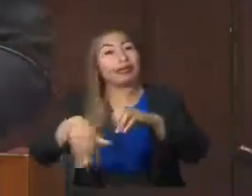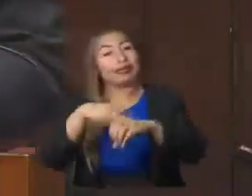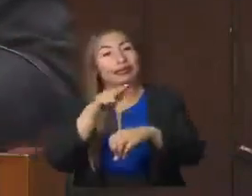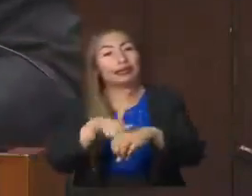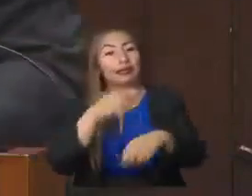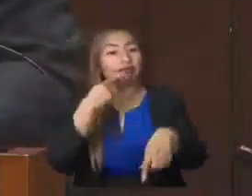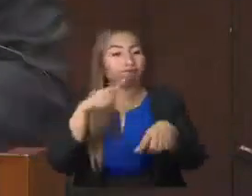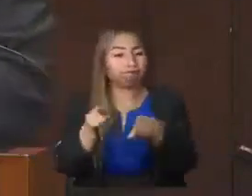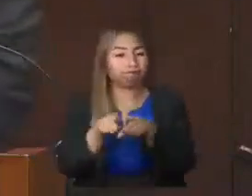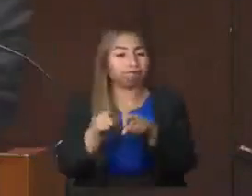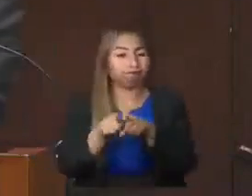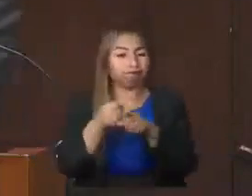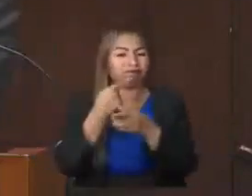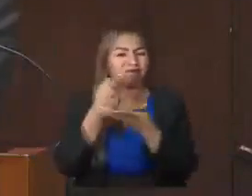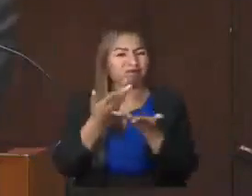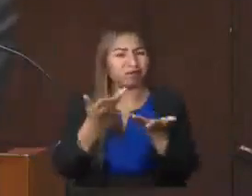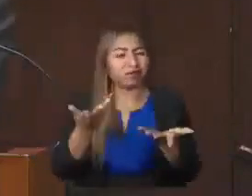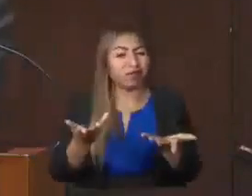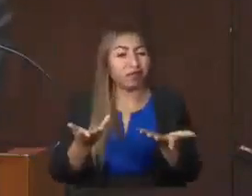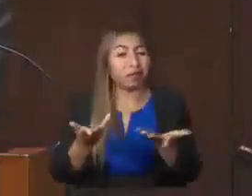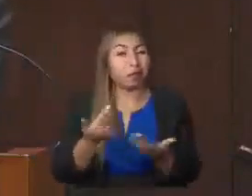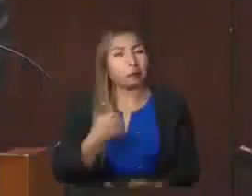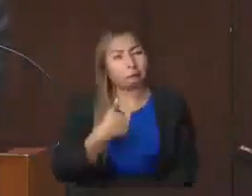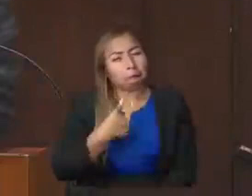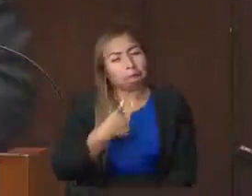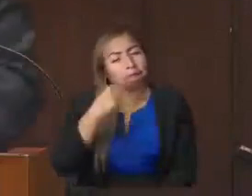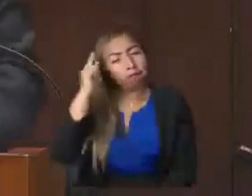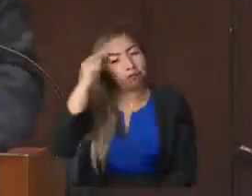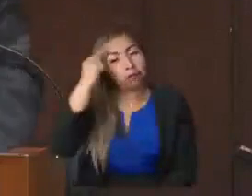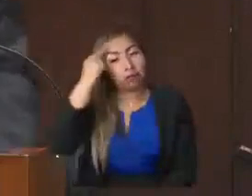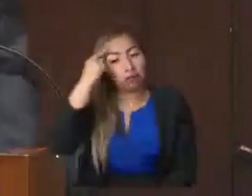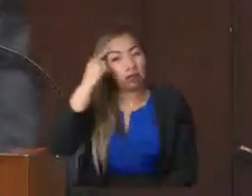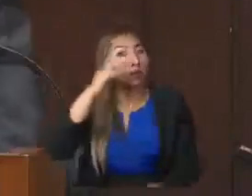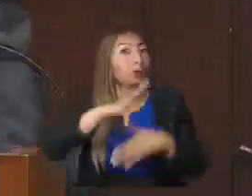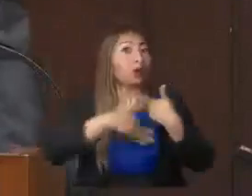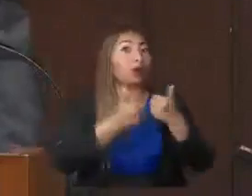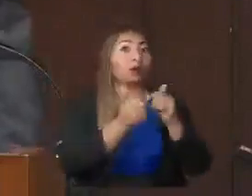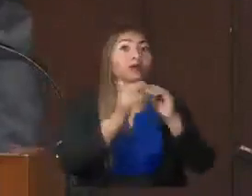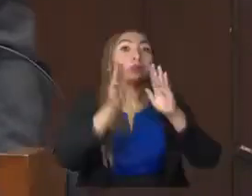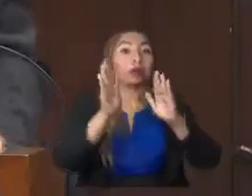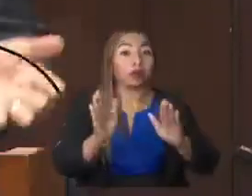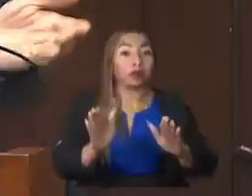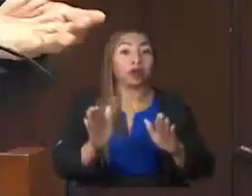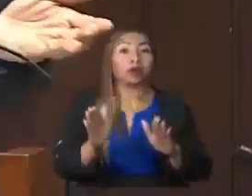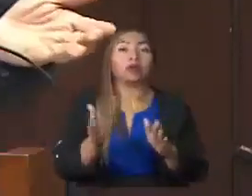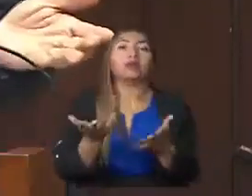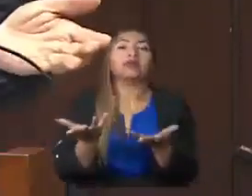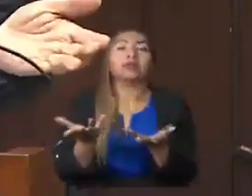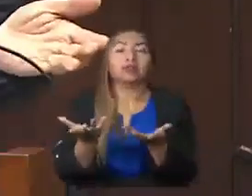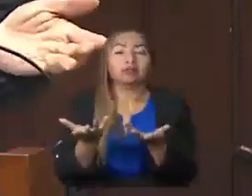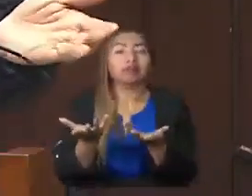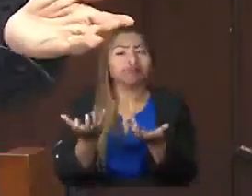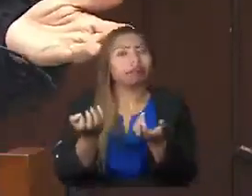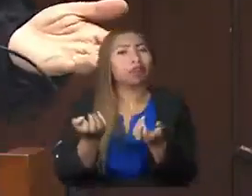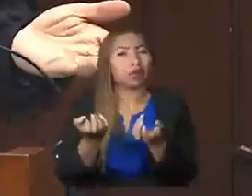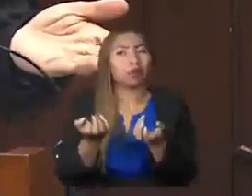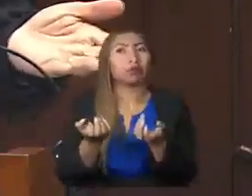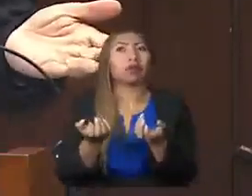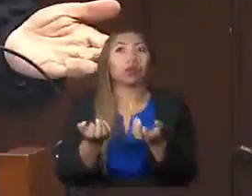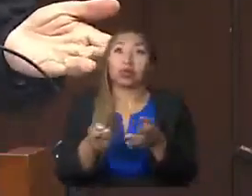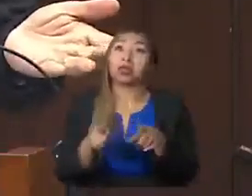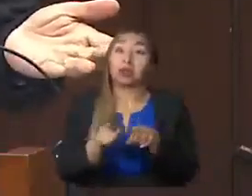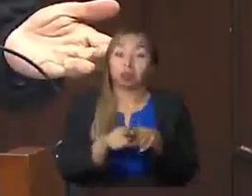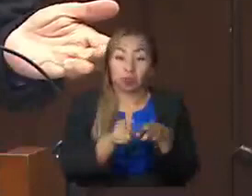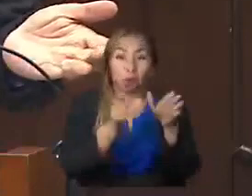una condición que yo pienso que todos los panameños sin igual queremos, pero que sea con orden, que sea con